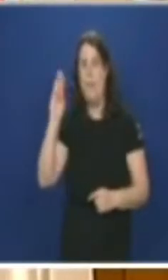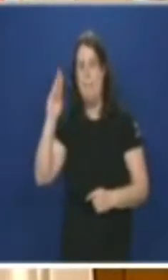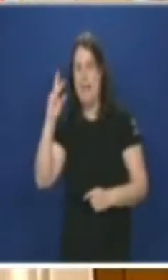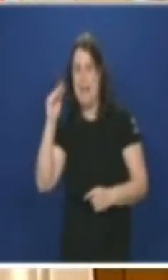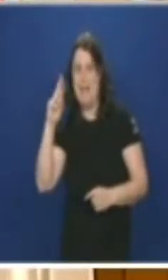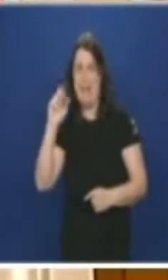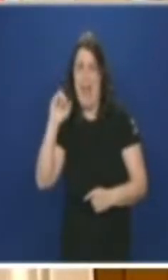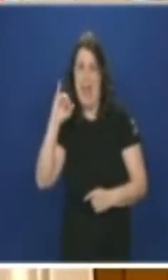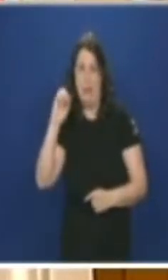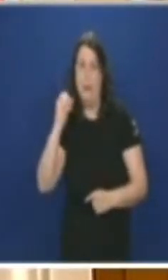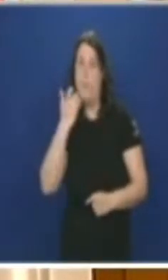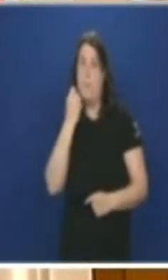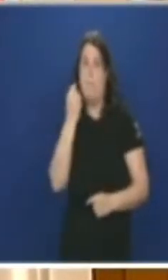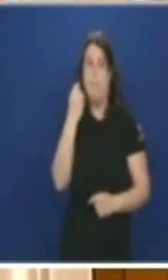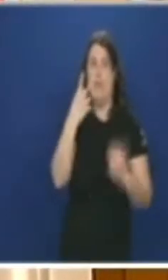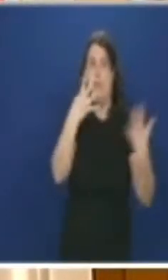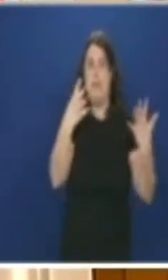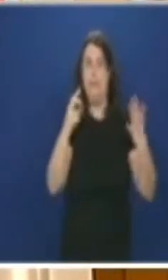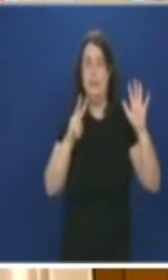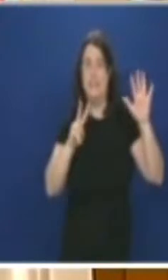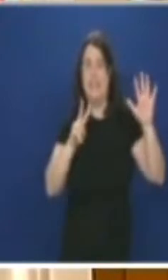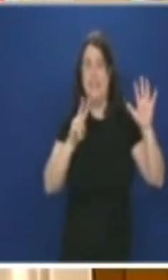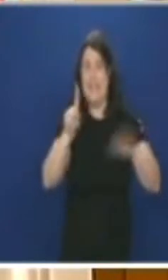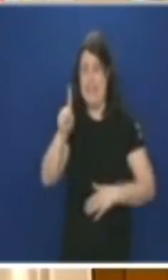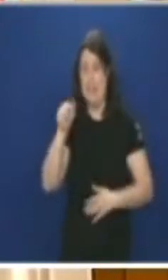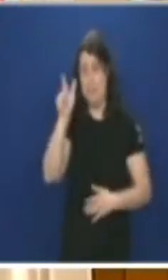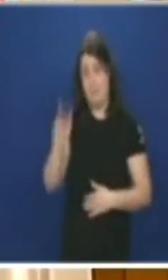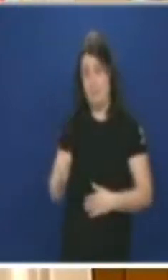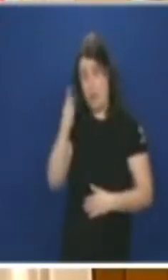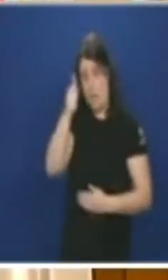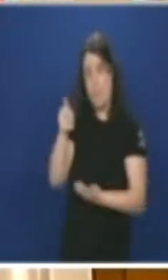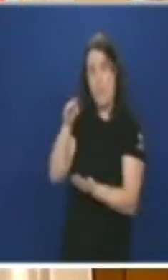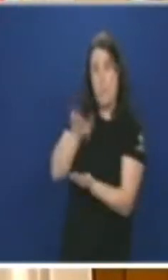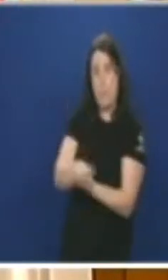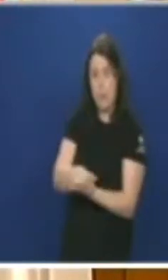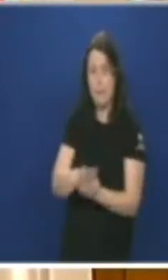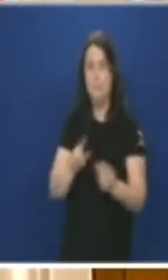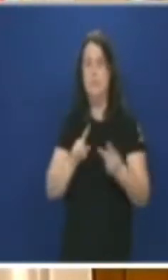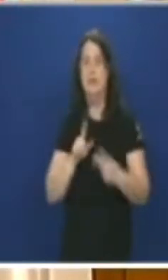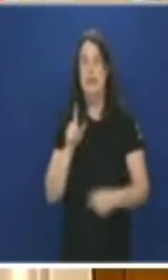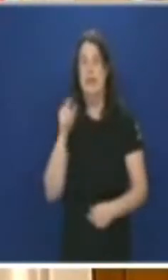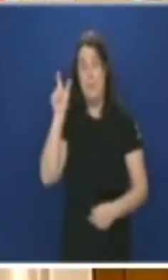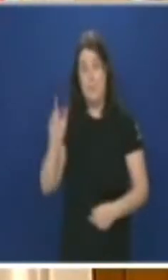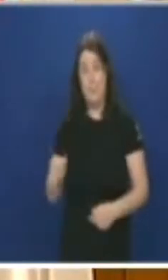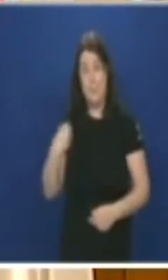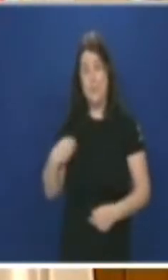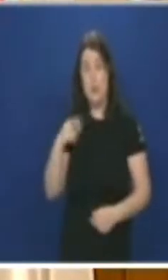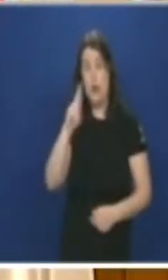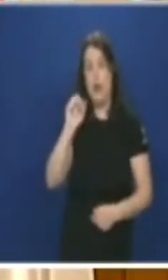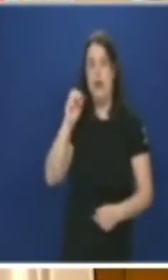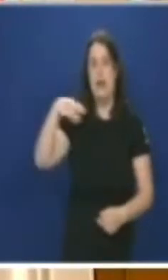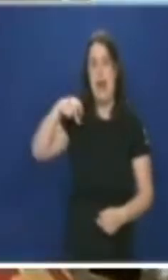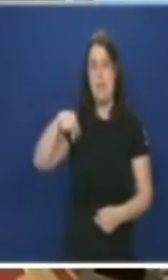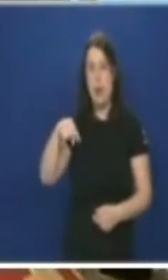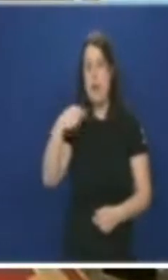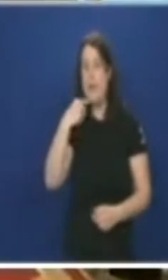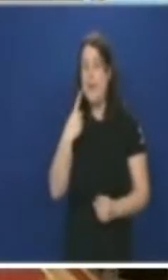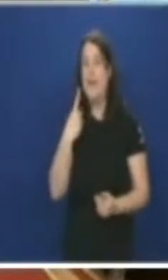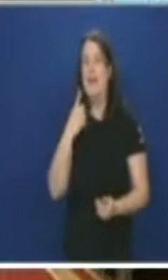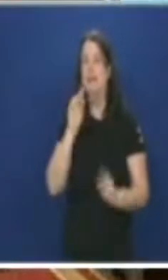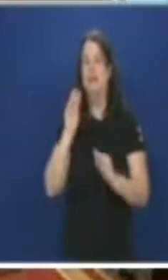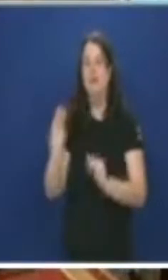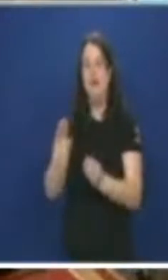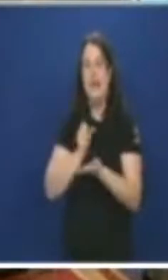cando en 1976 morreu, don Ramón deixou un mandado no seu